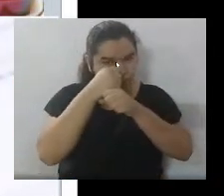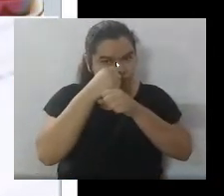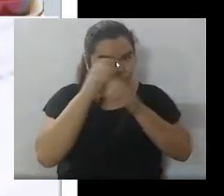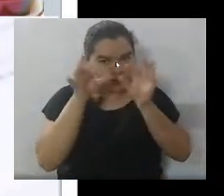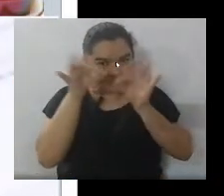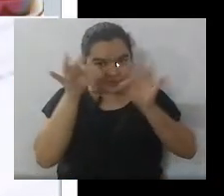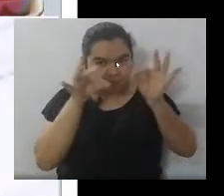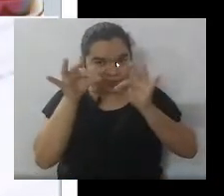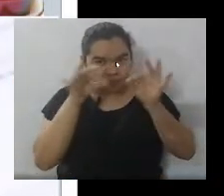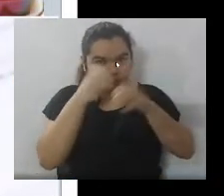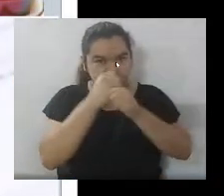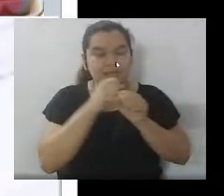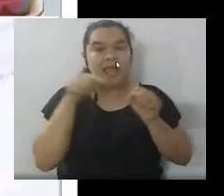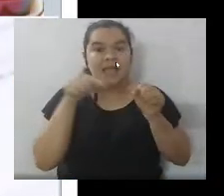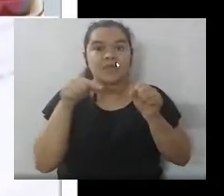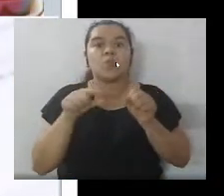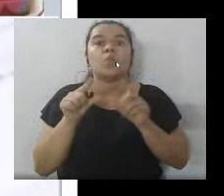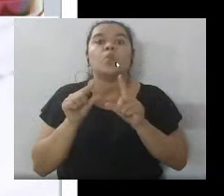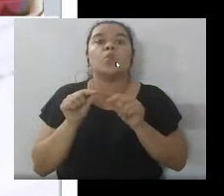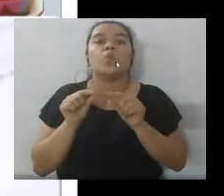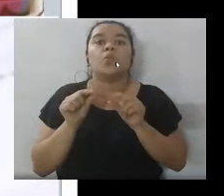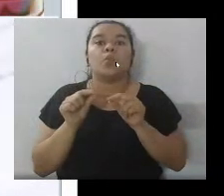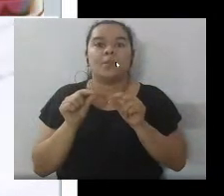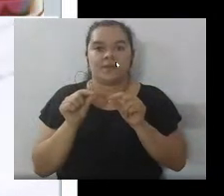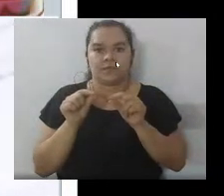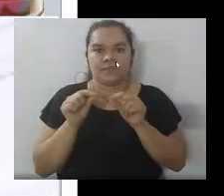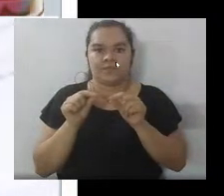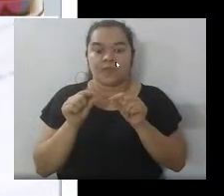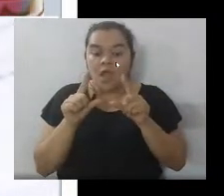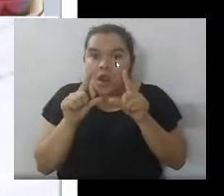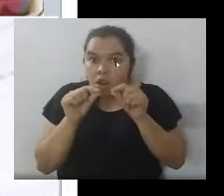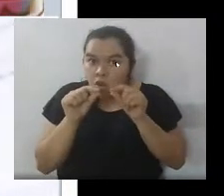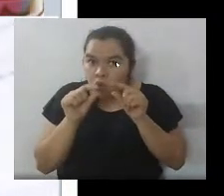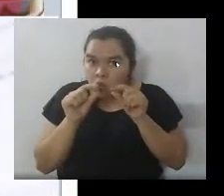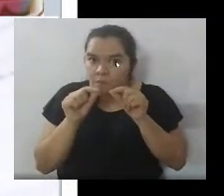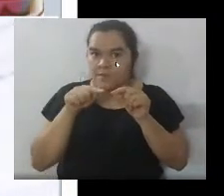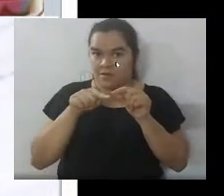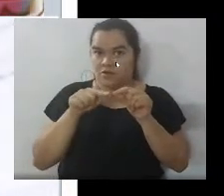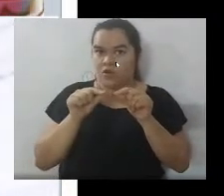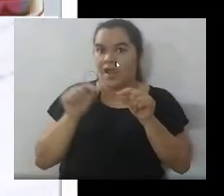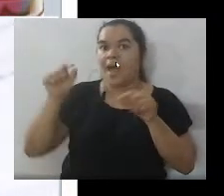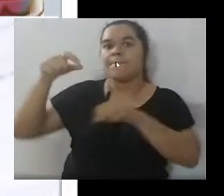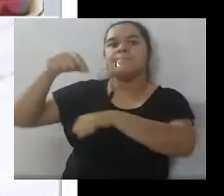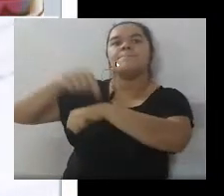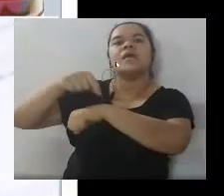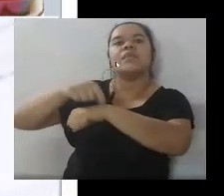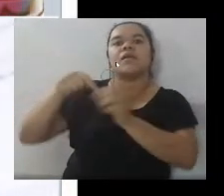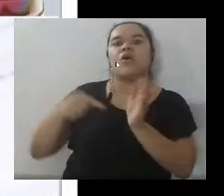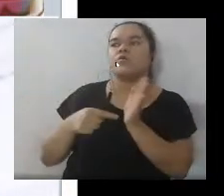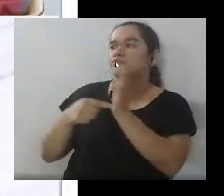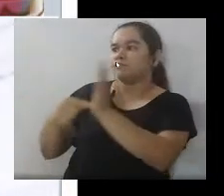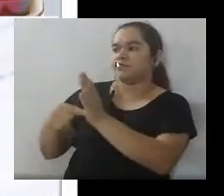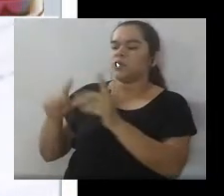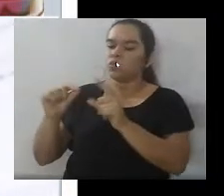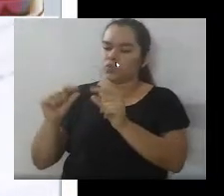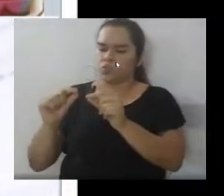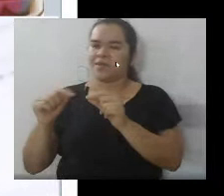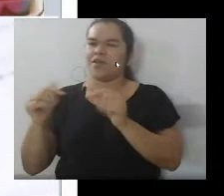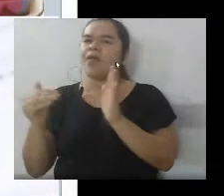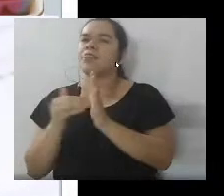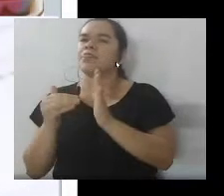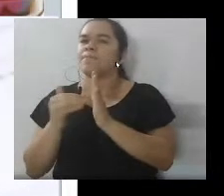de ese análisis la obtención de un número que al médico le va a confirmar o le va a desechar ese